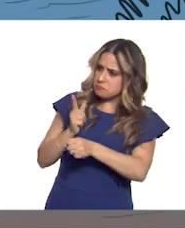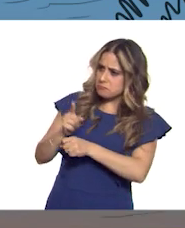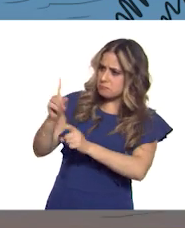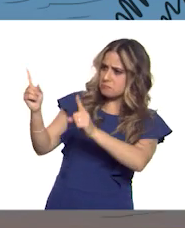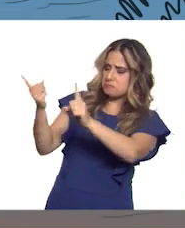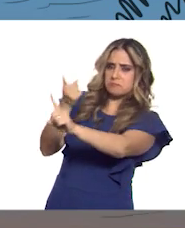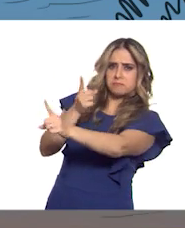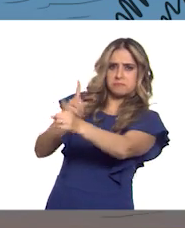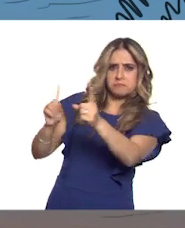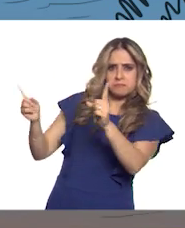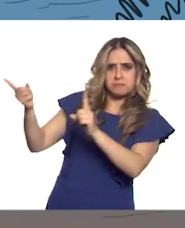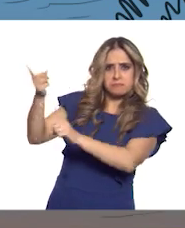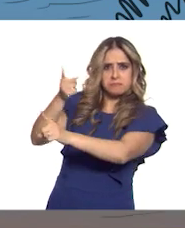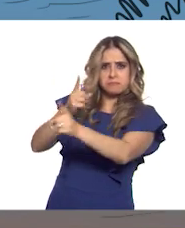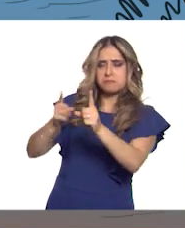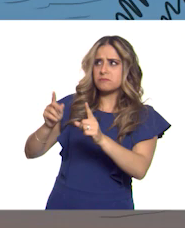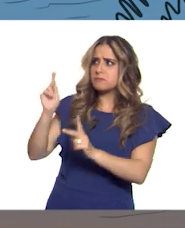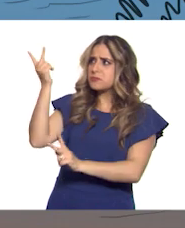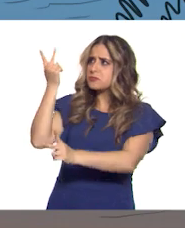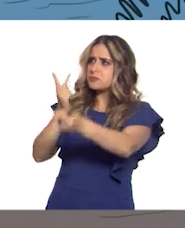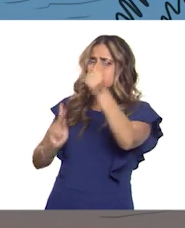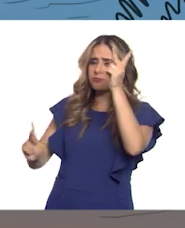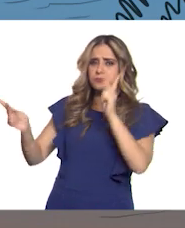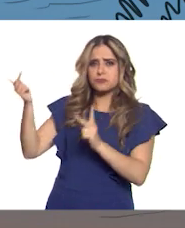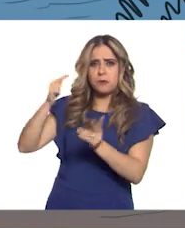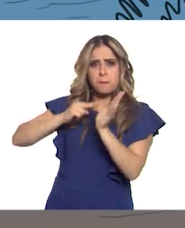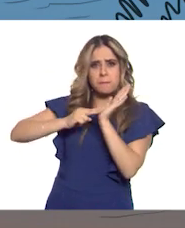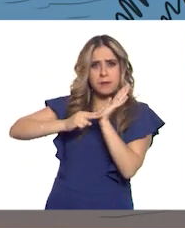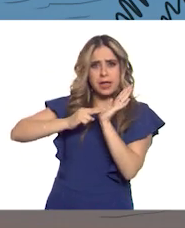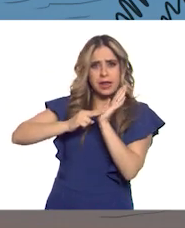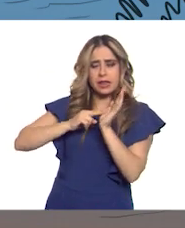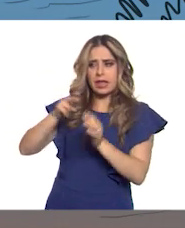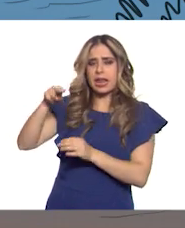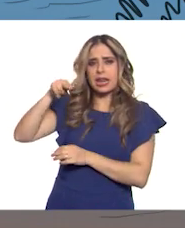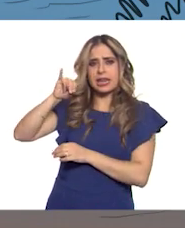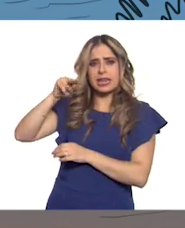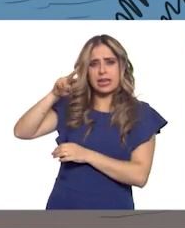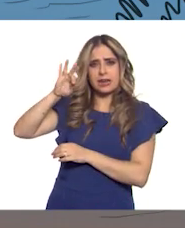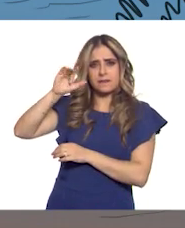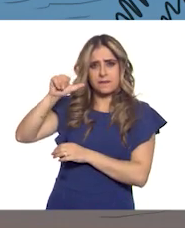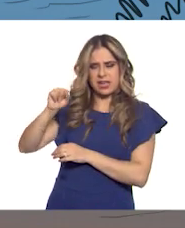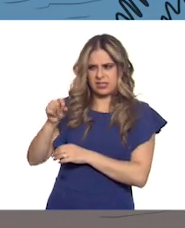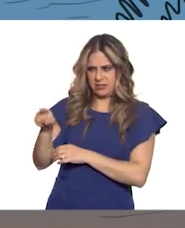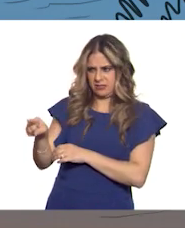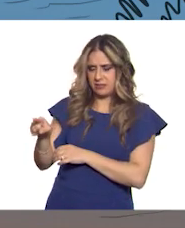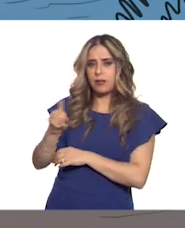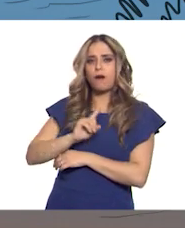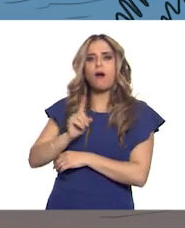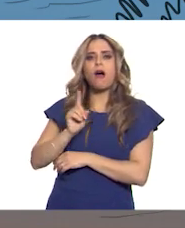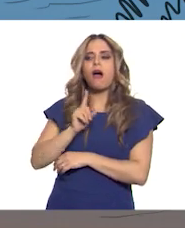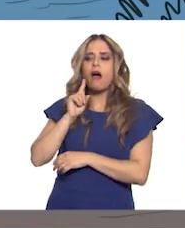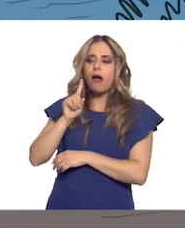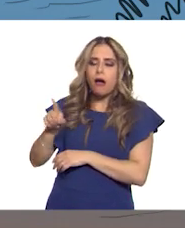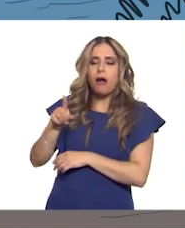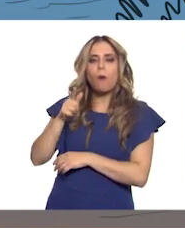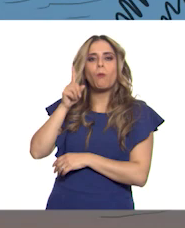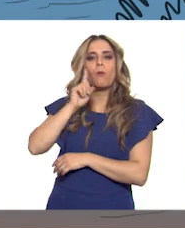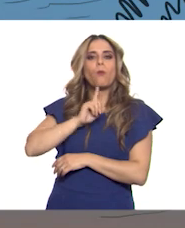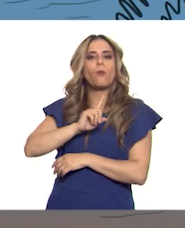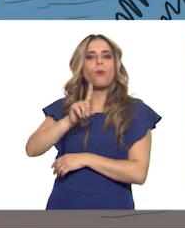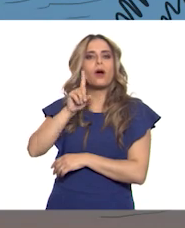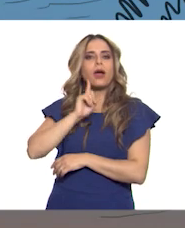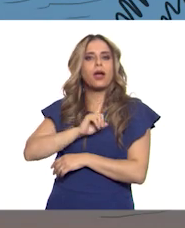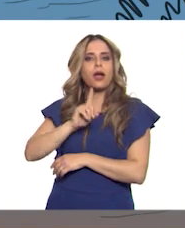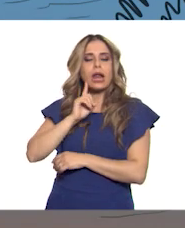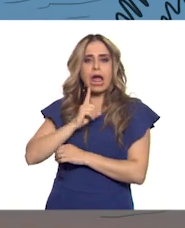linfas rotas, bajo las verdes ramas, ¿ninfas? No, mujeres. Yo sabía